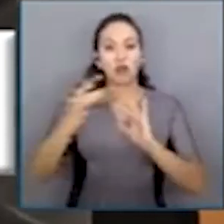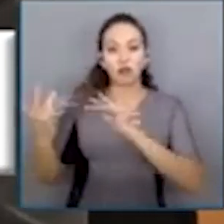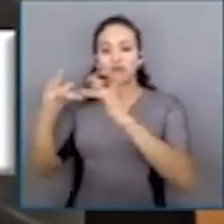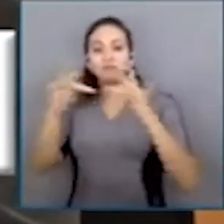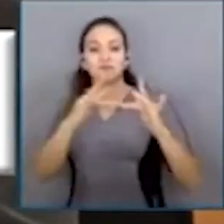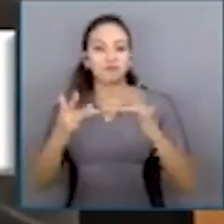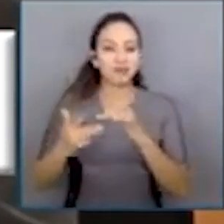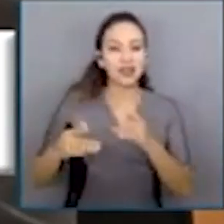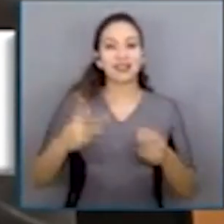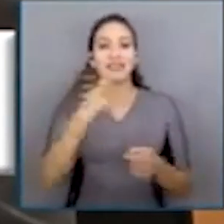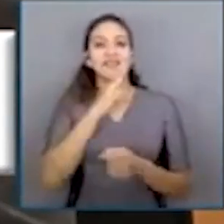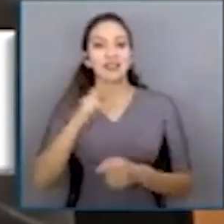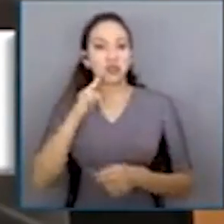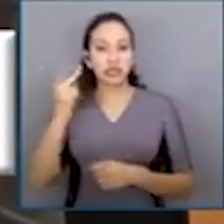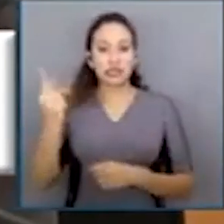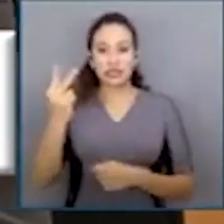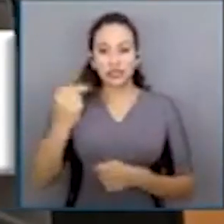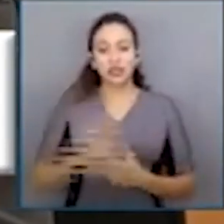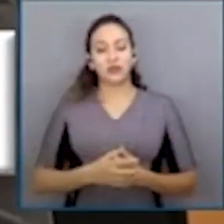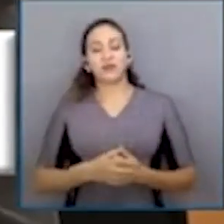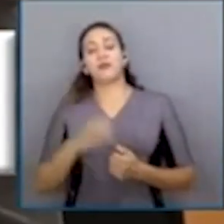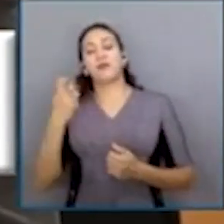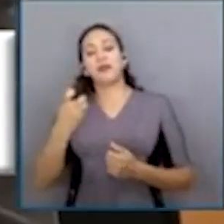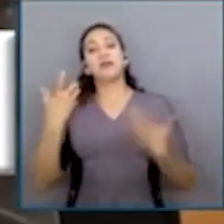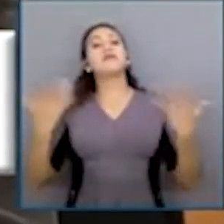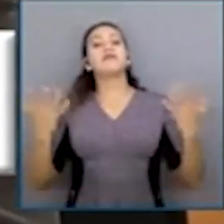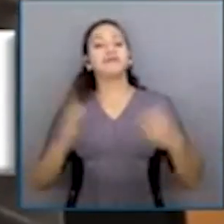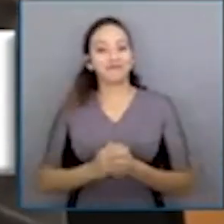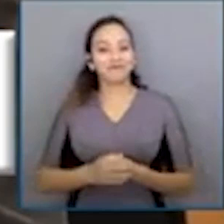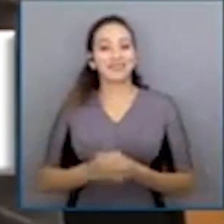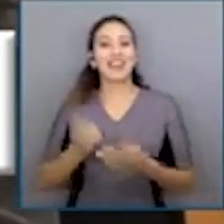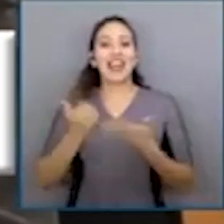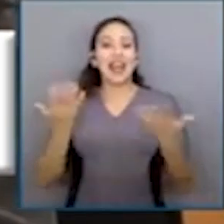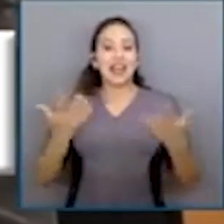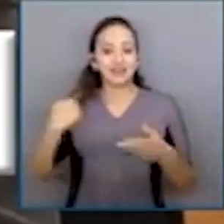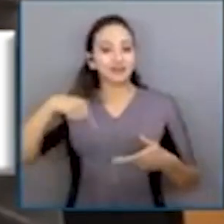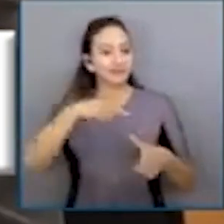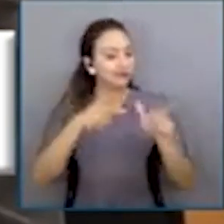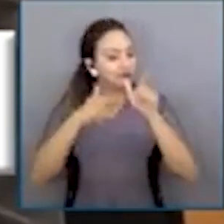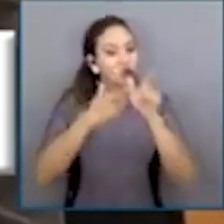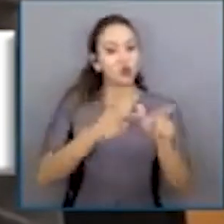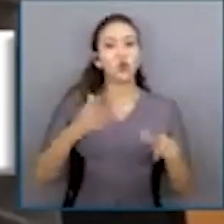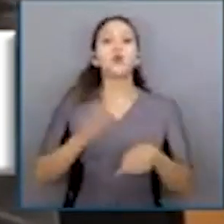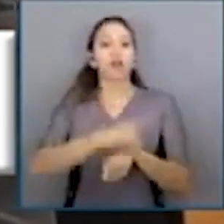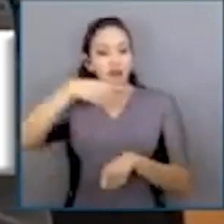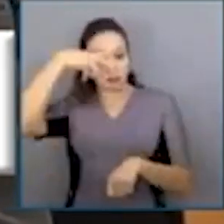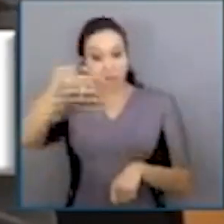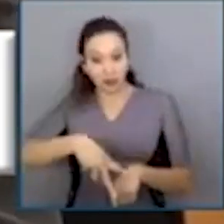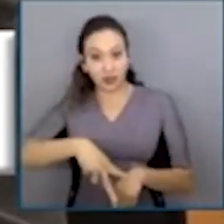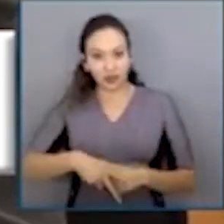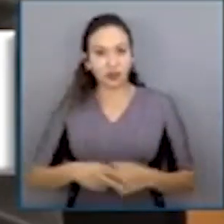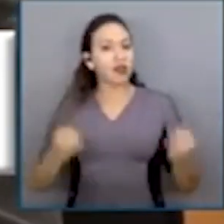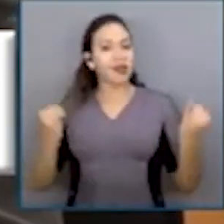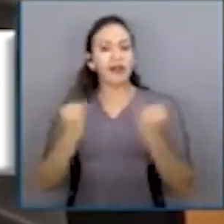nos permite continuar con esa tradición donde México con sus distintos modelos de